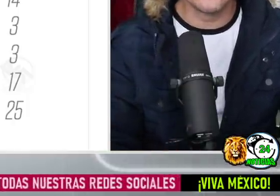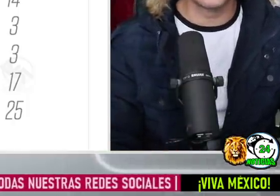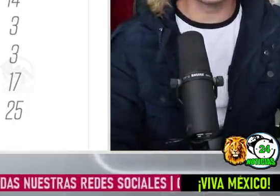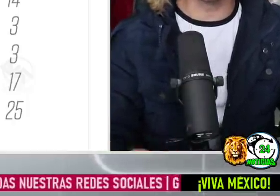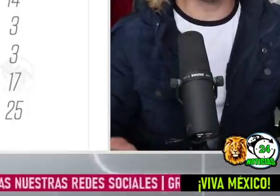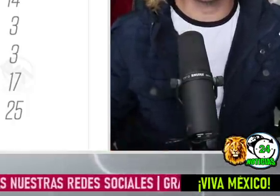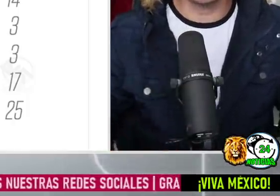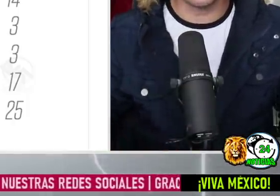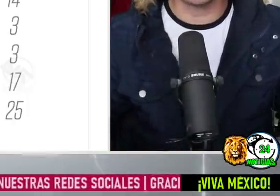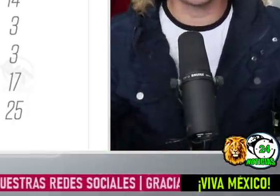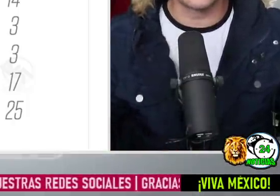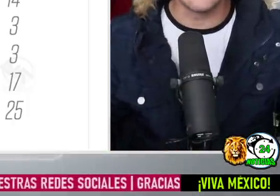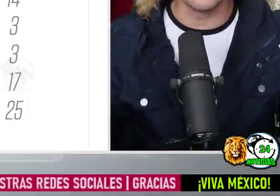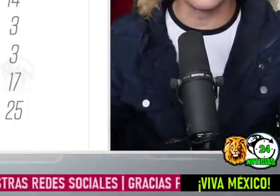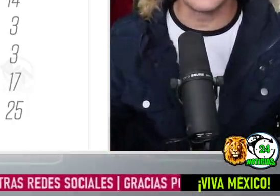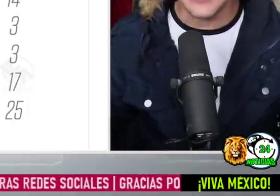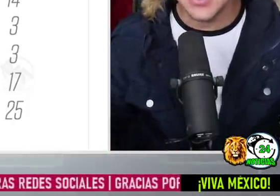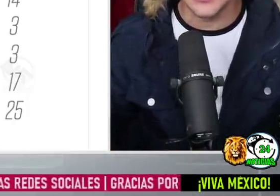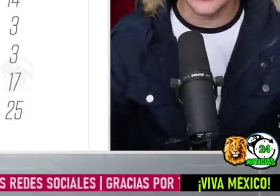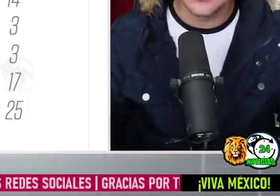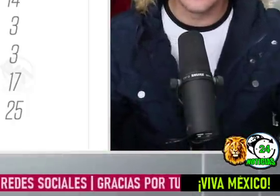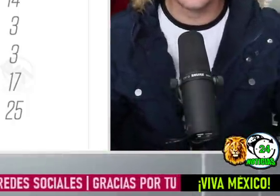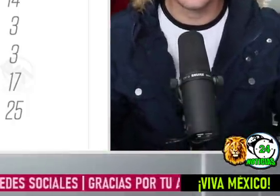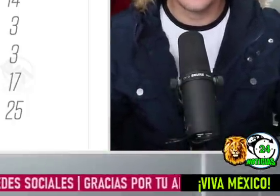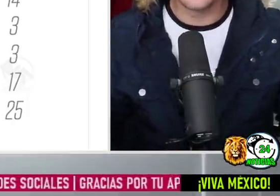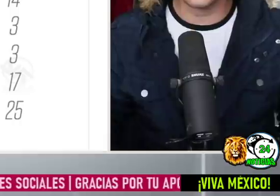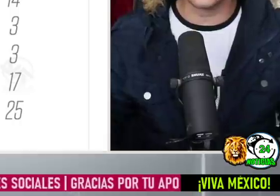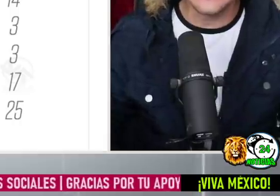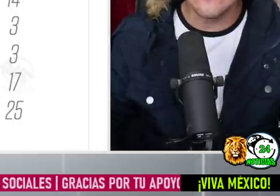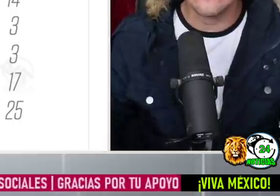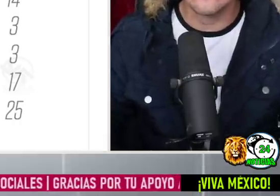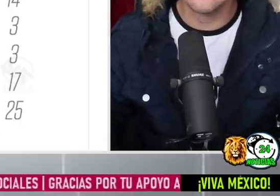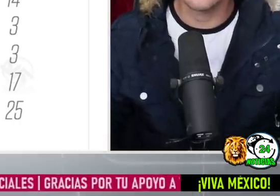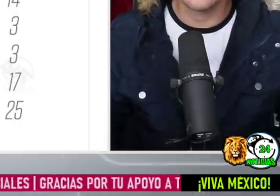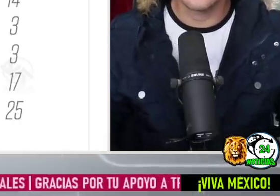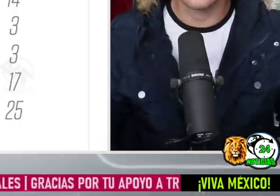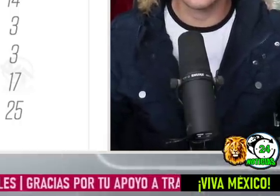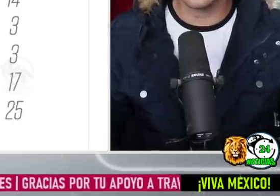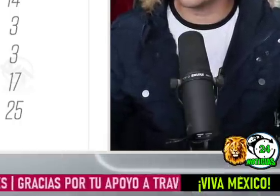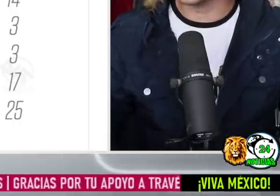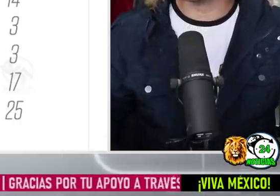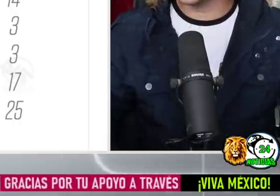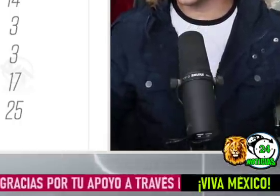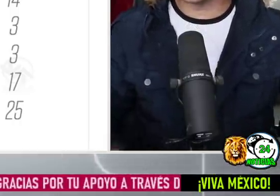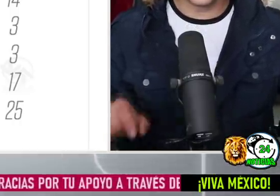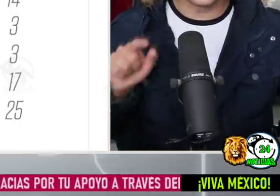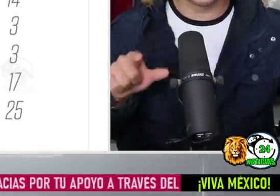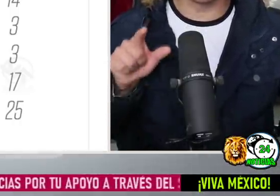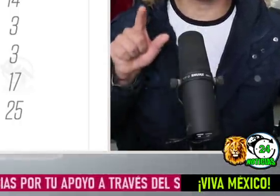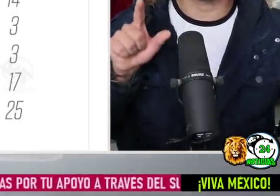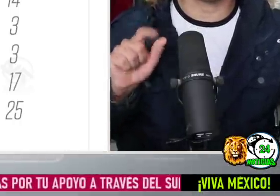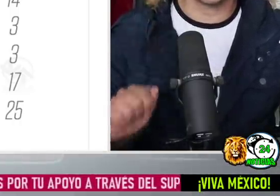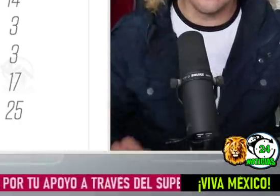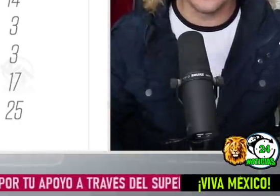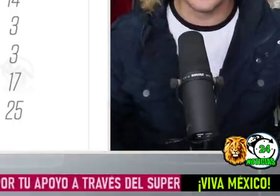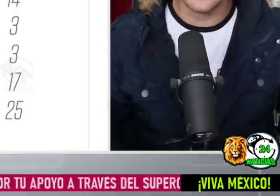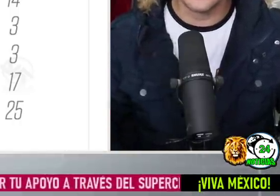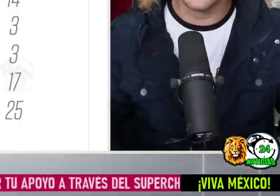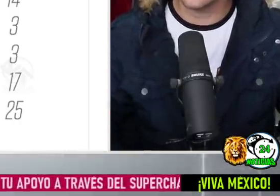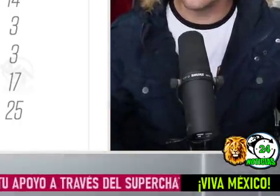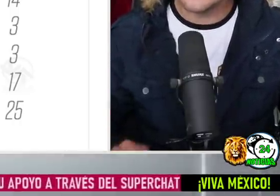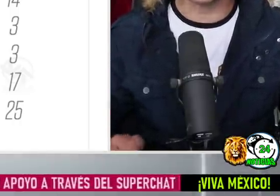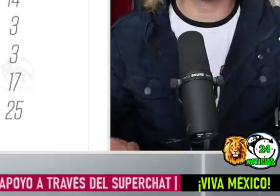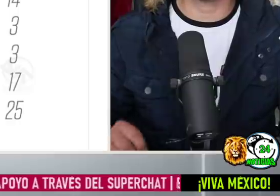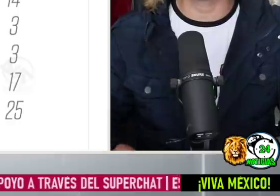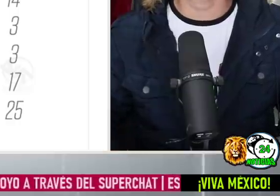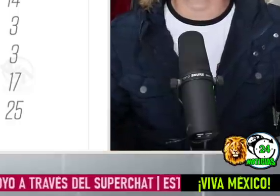Macedonio tiene una brutal ventaja en Guerrero. Y pareciera que esto es lo que preocupa.